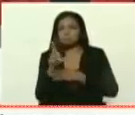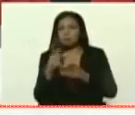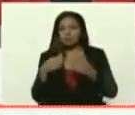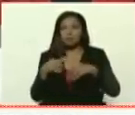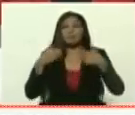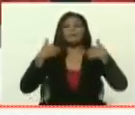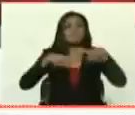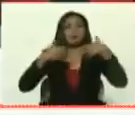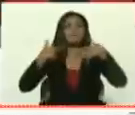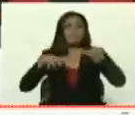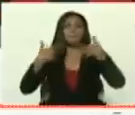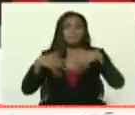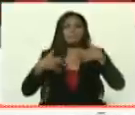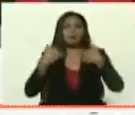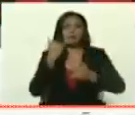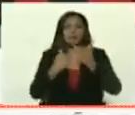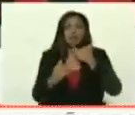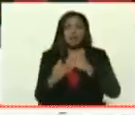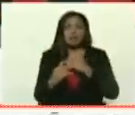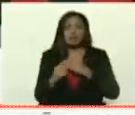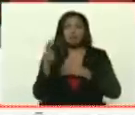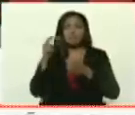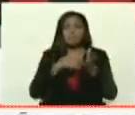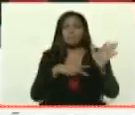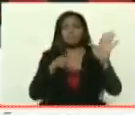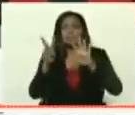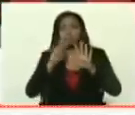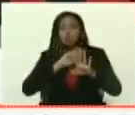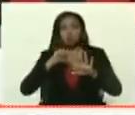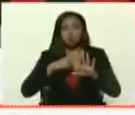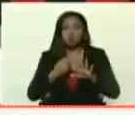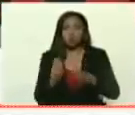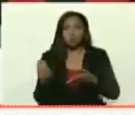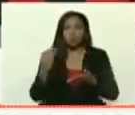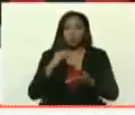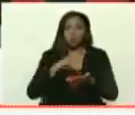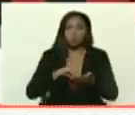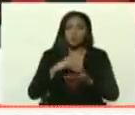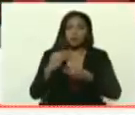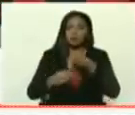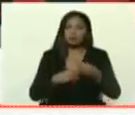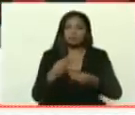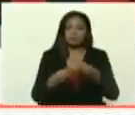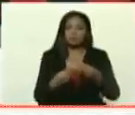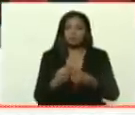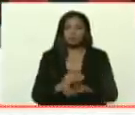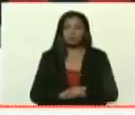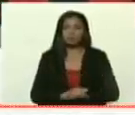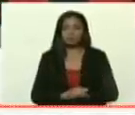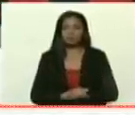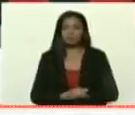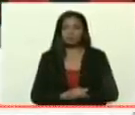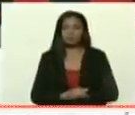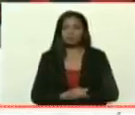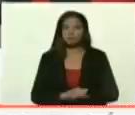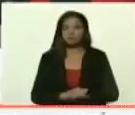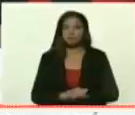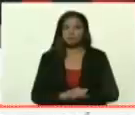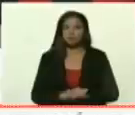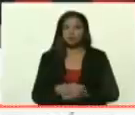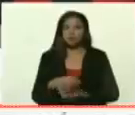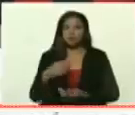guarimbas. Finales de 2017 volvimos a instalar, por allá por octubre,